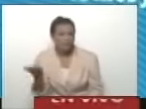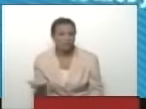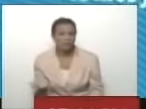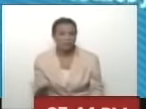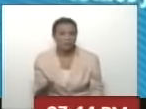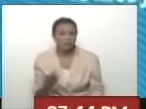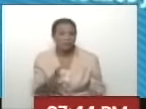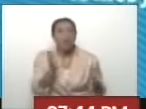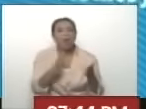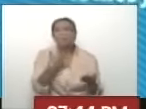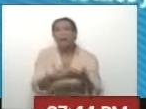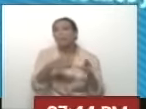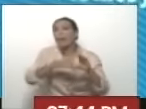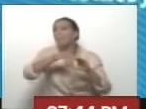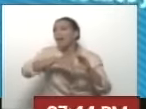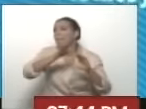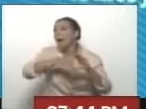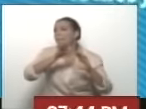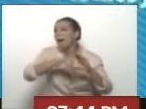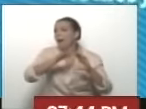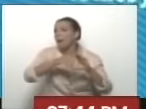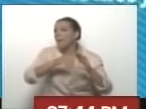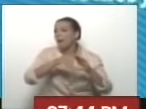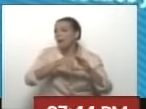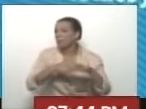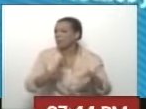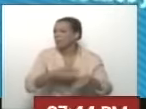agarraron esa cantaleta ahora?